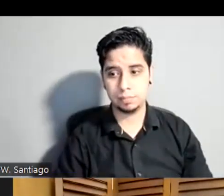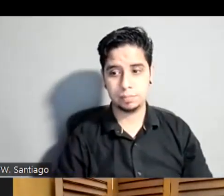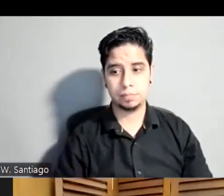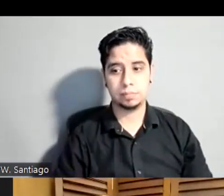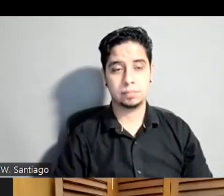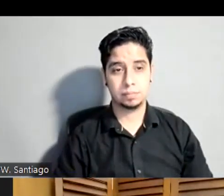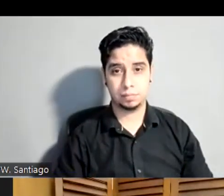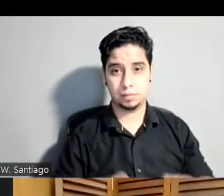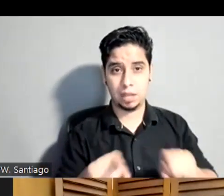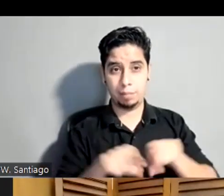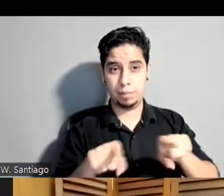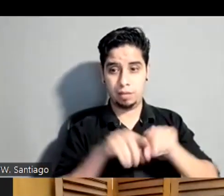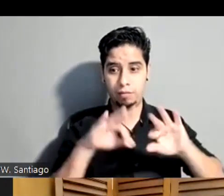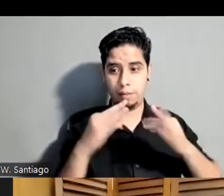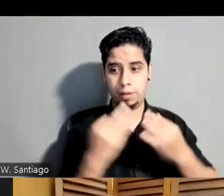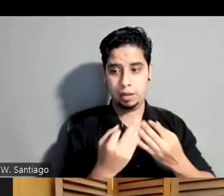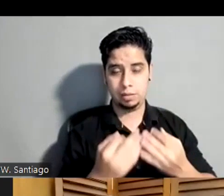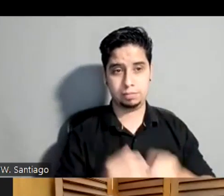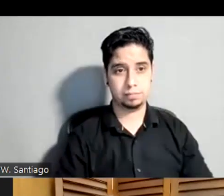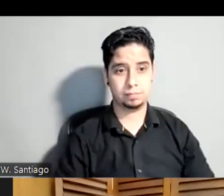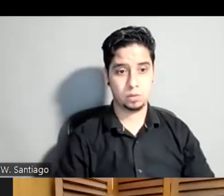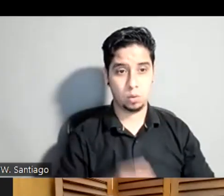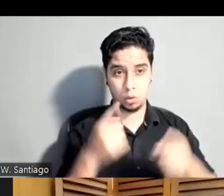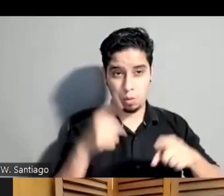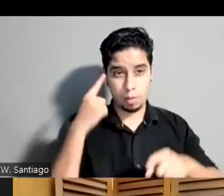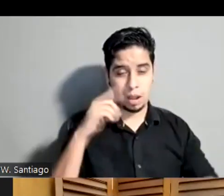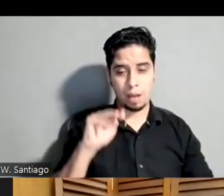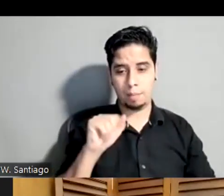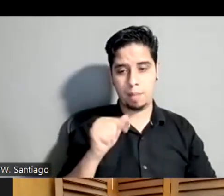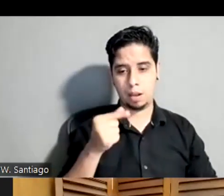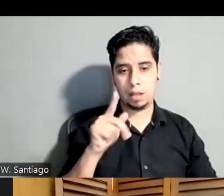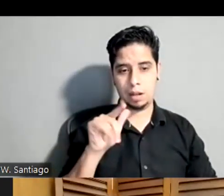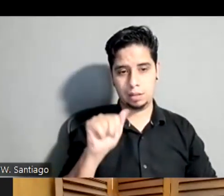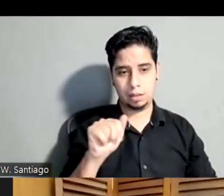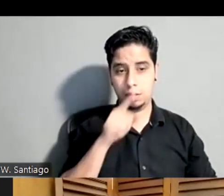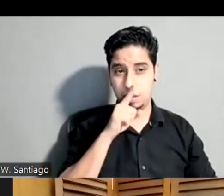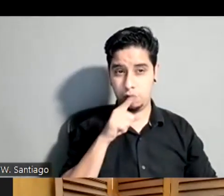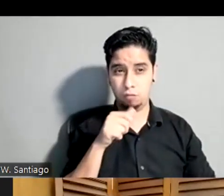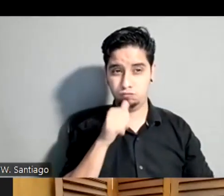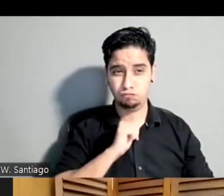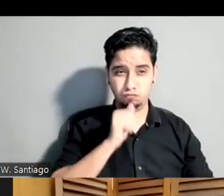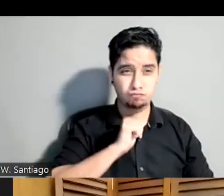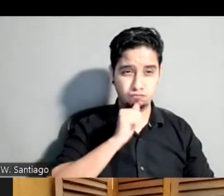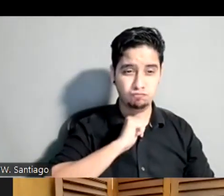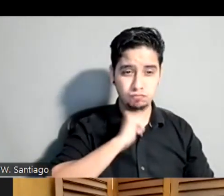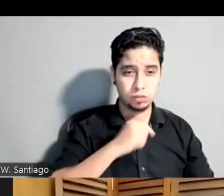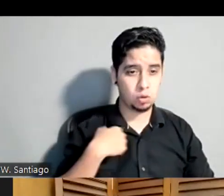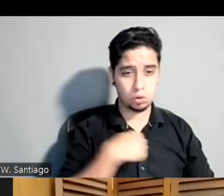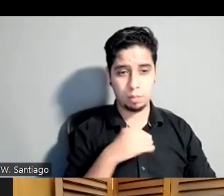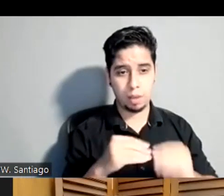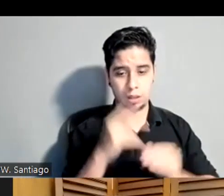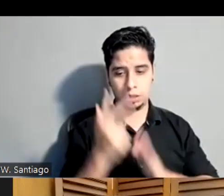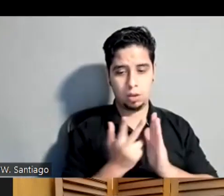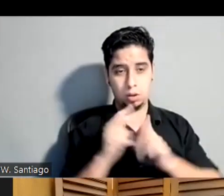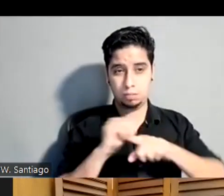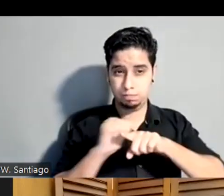familia. Nos pasó para Magdalena. Magdalena fue bien sacrificado. Magdalena, estábamos más de 3 horas